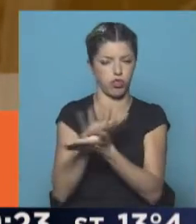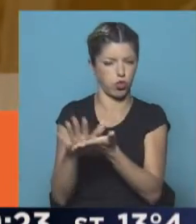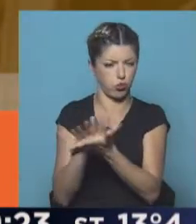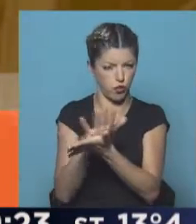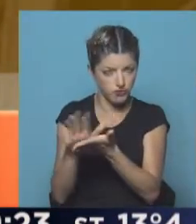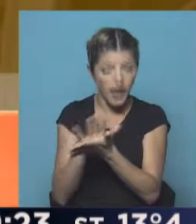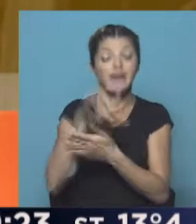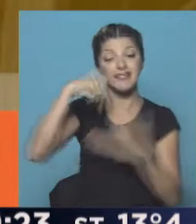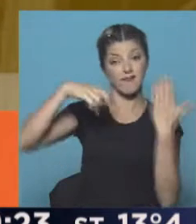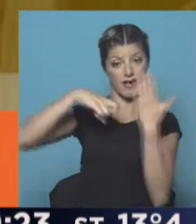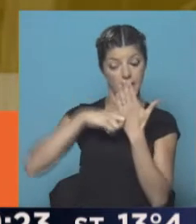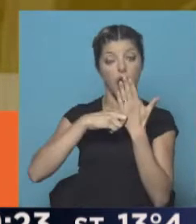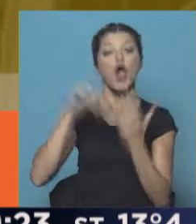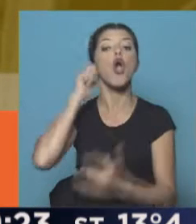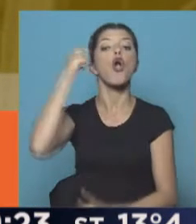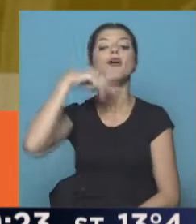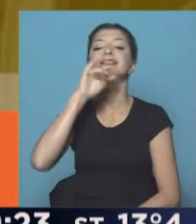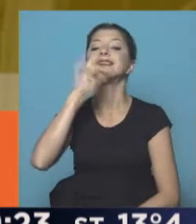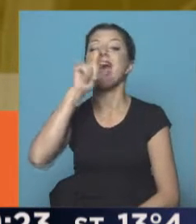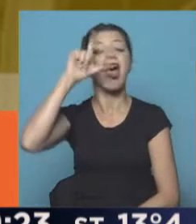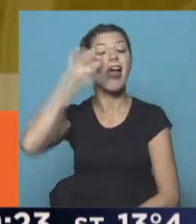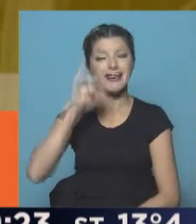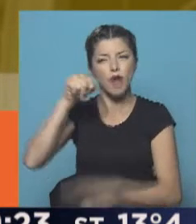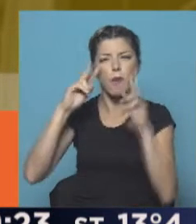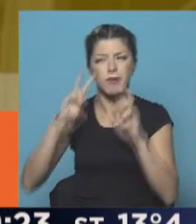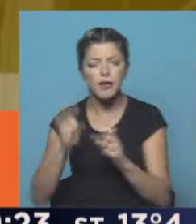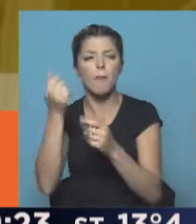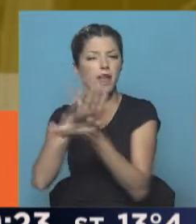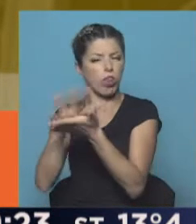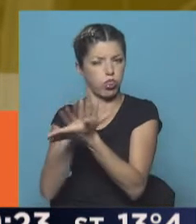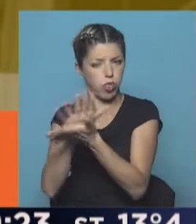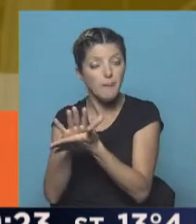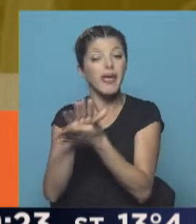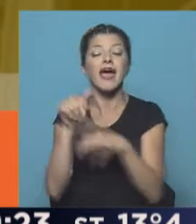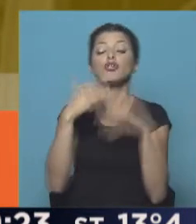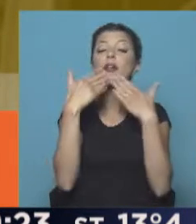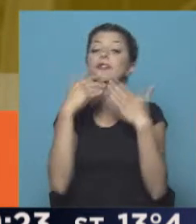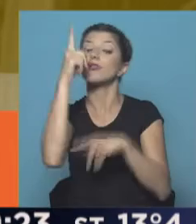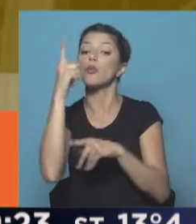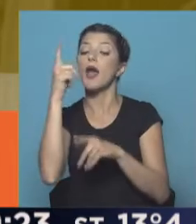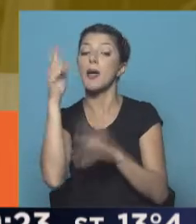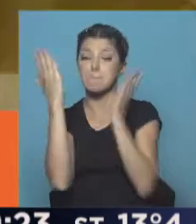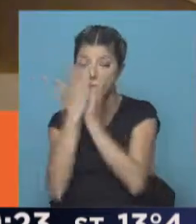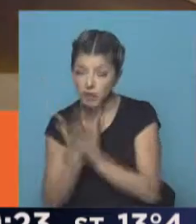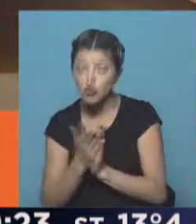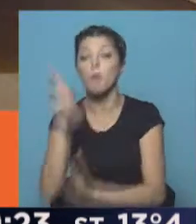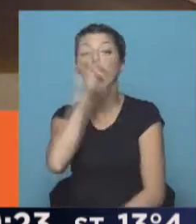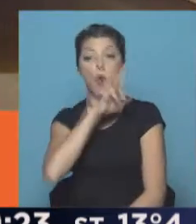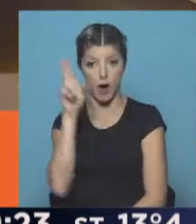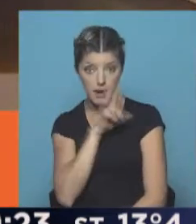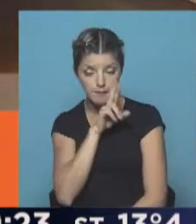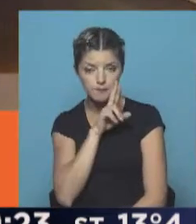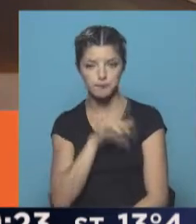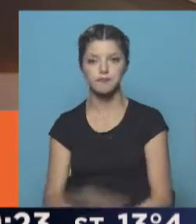fiscal Ramiro González, a partir de un dictamen, una investigación que hizo la interventora judicial Gladys González, un informe que